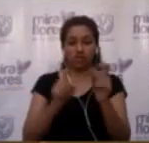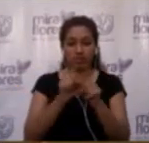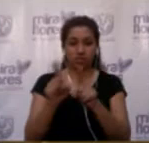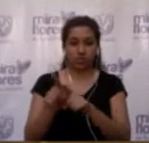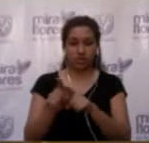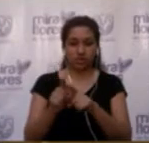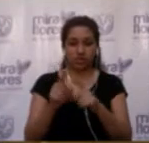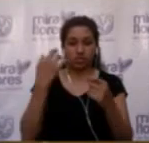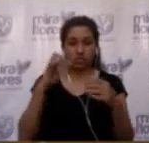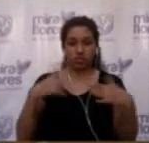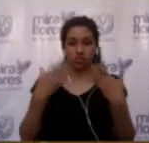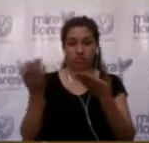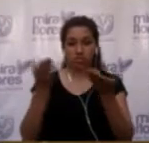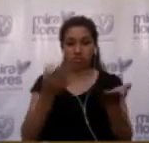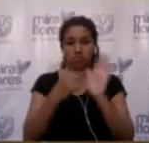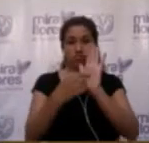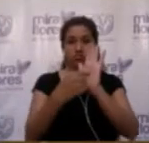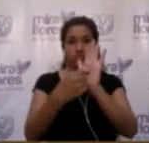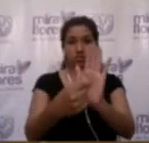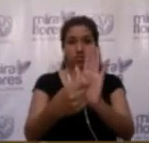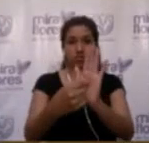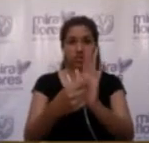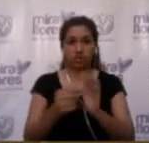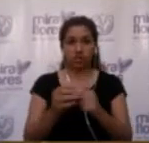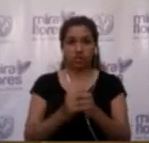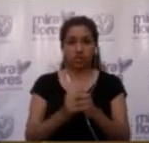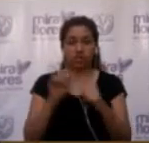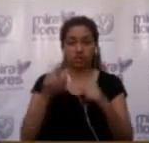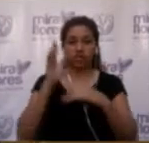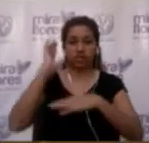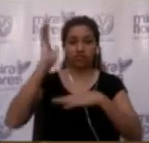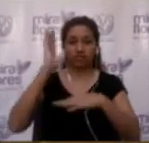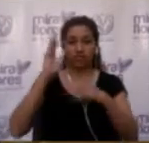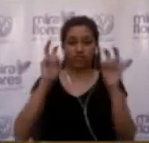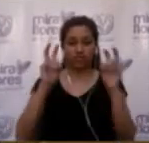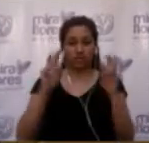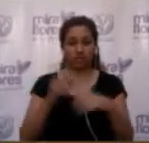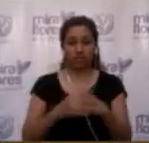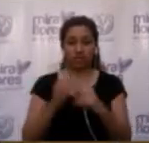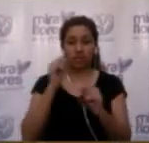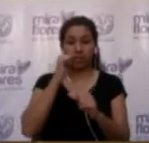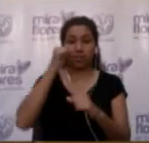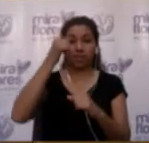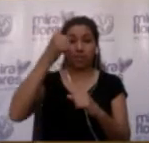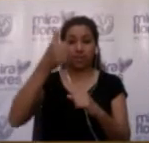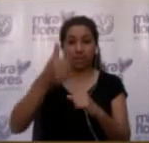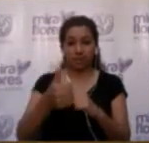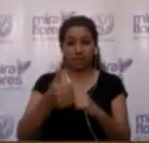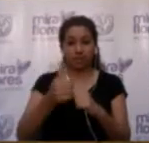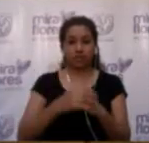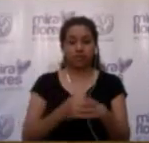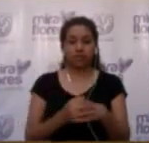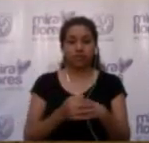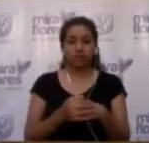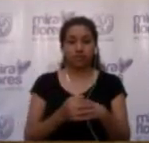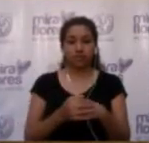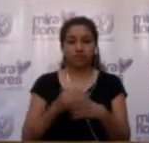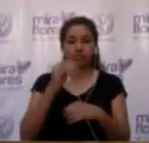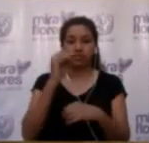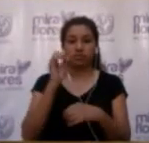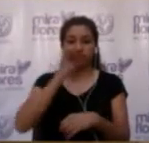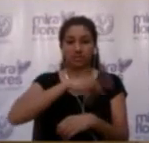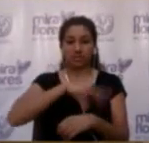poder mostrar la consecuencia de esta conferencia. Al día siguiente estuvimos en Santiago de